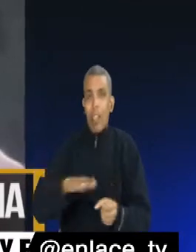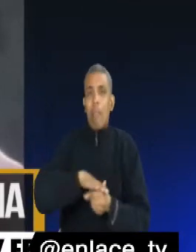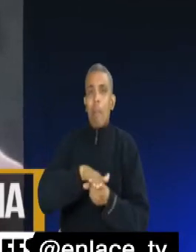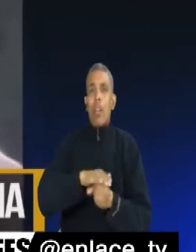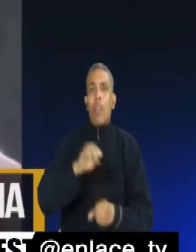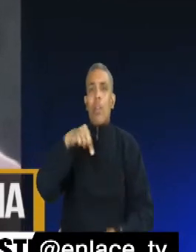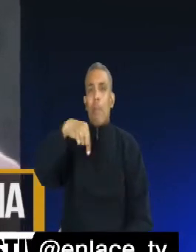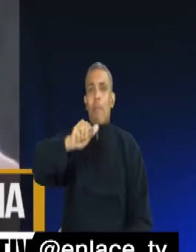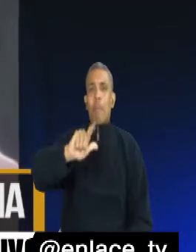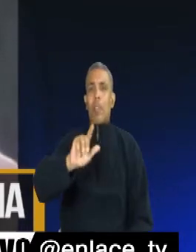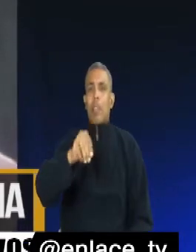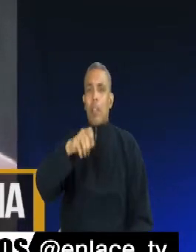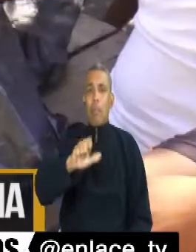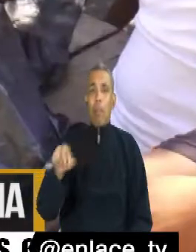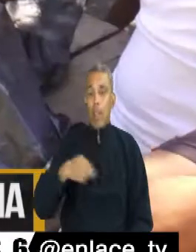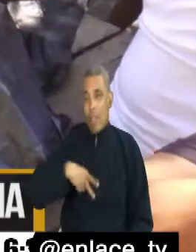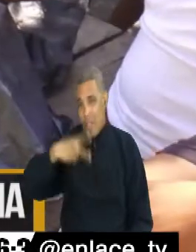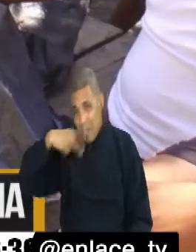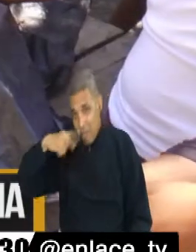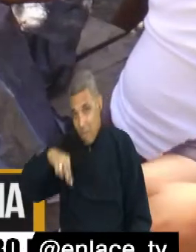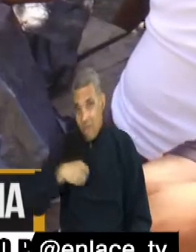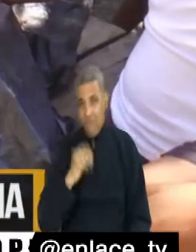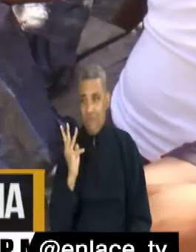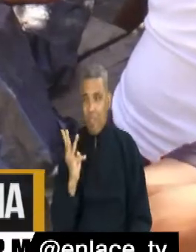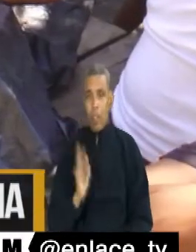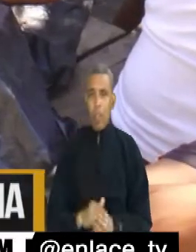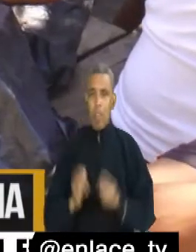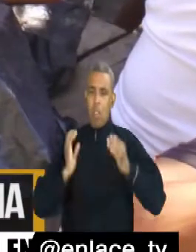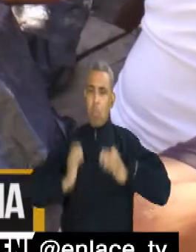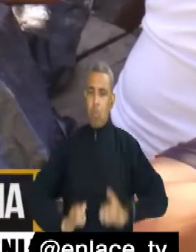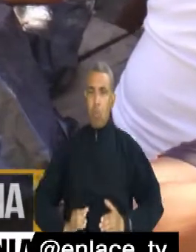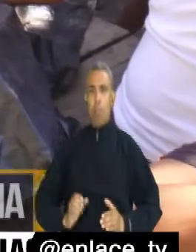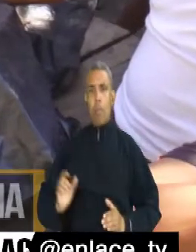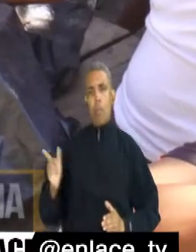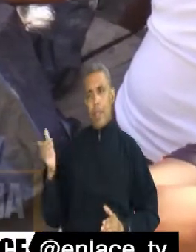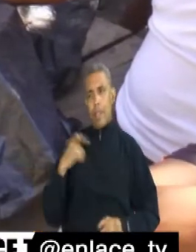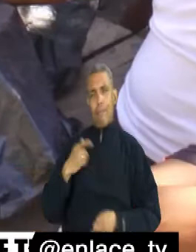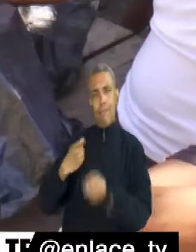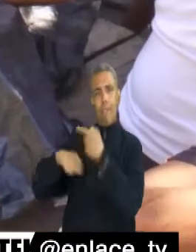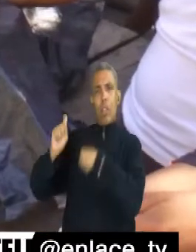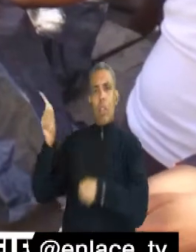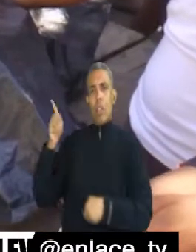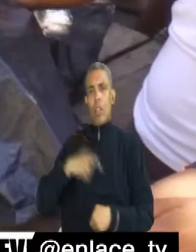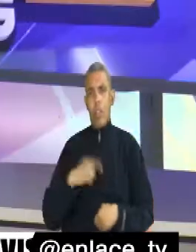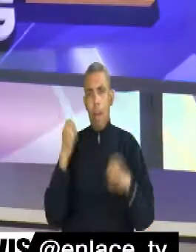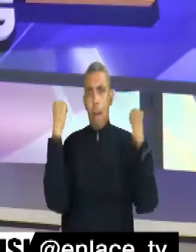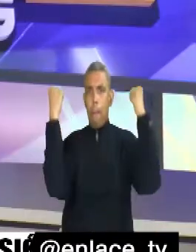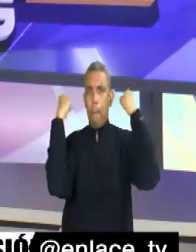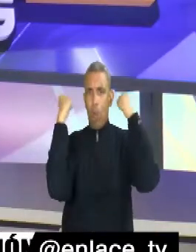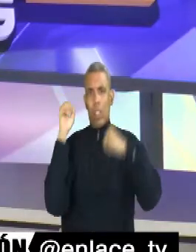y su cuerpo será trasladado a Piedecuesta, donde era oriundo, para darle cristiana sepultura.